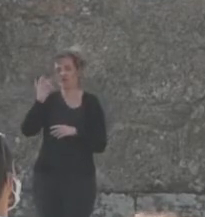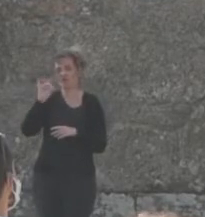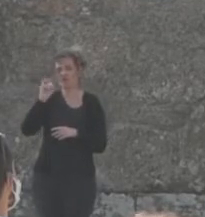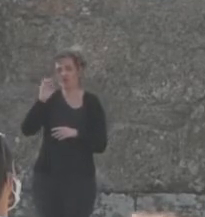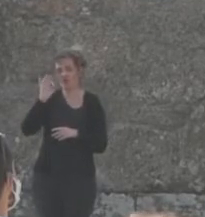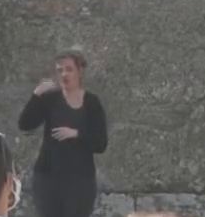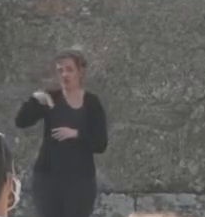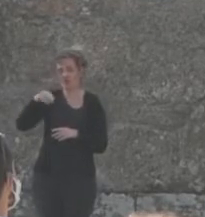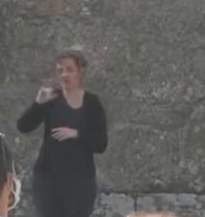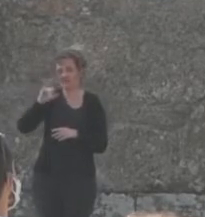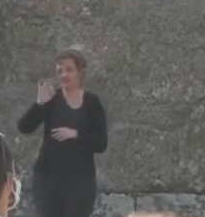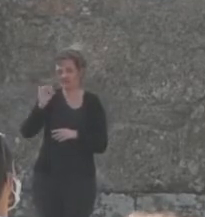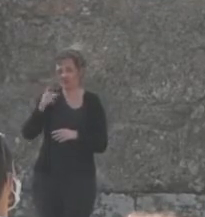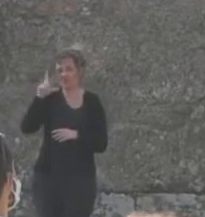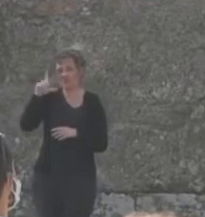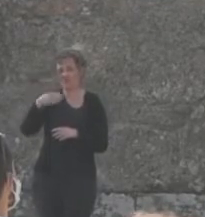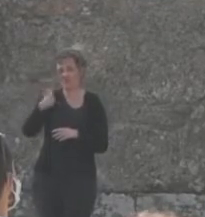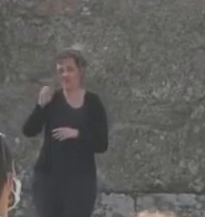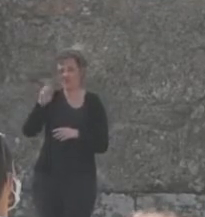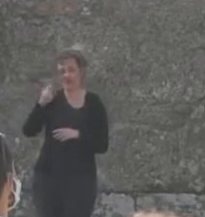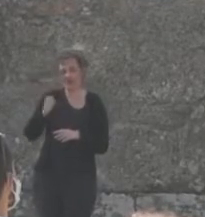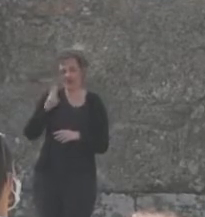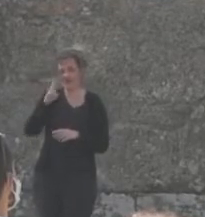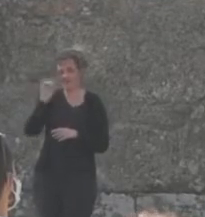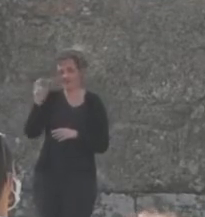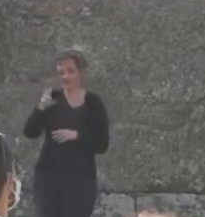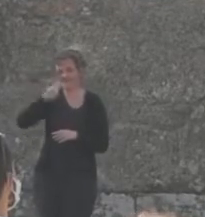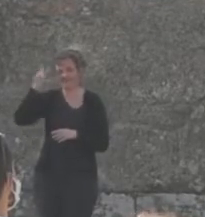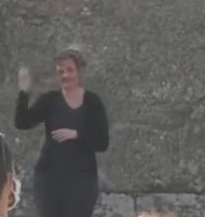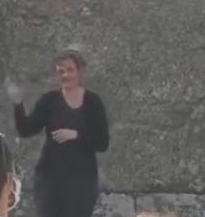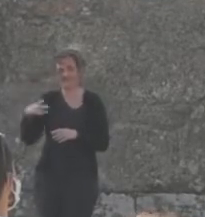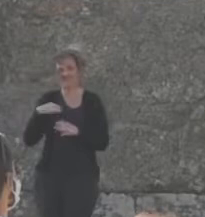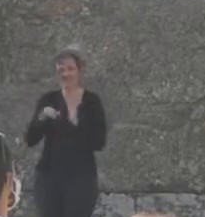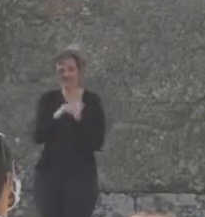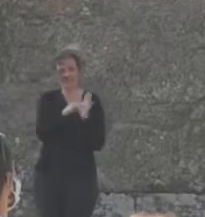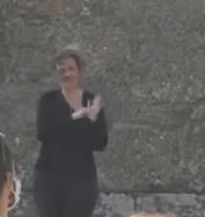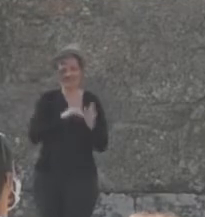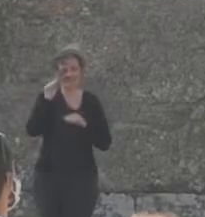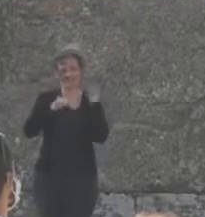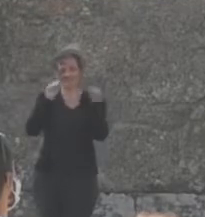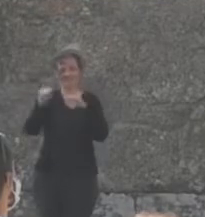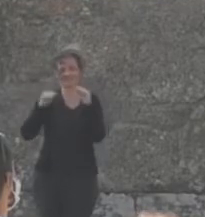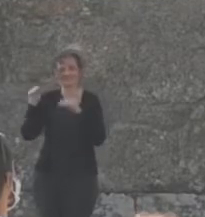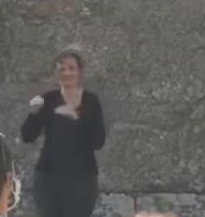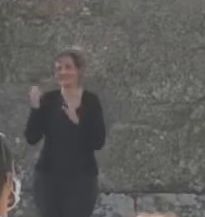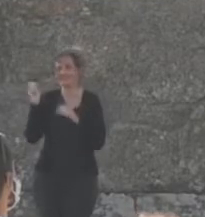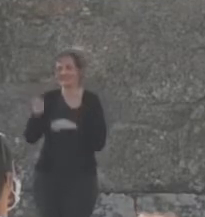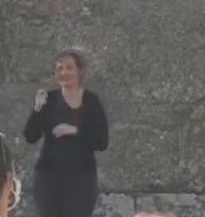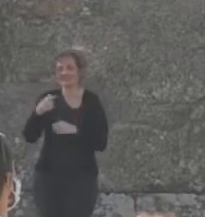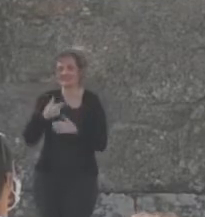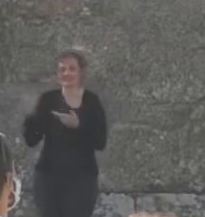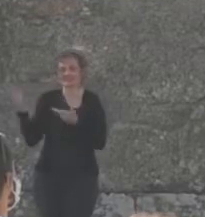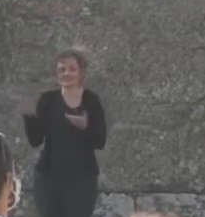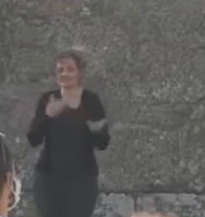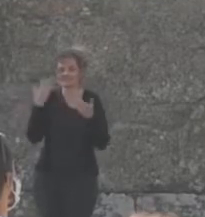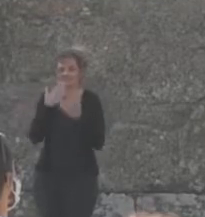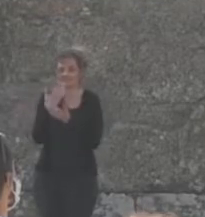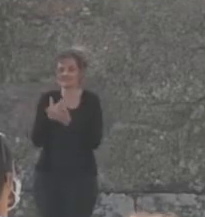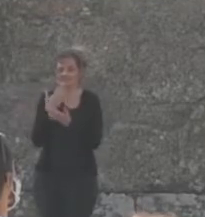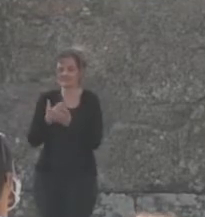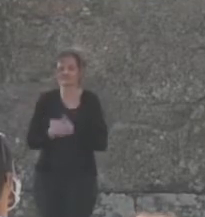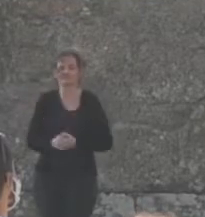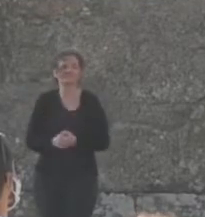a Bará, a Pepe Álvarez, a todos os que temos preto, que viñeron todas as veces que yo